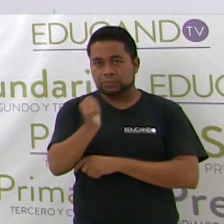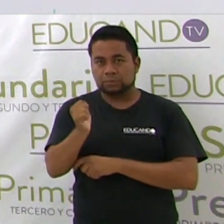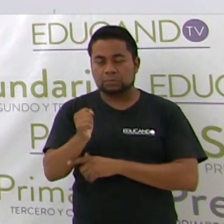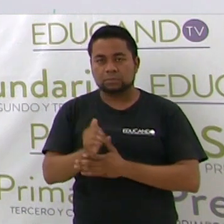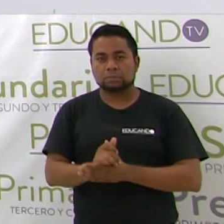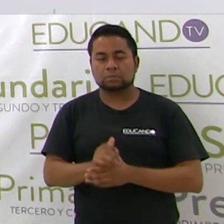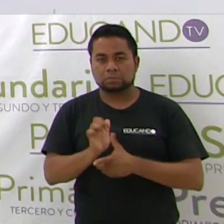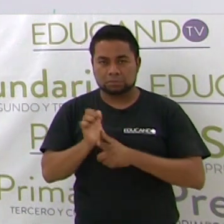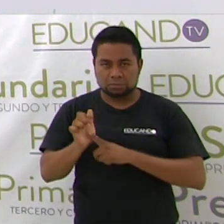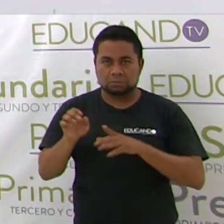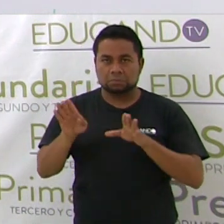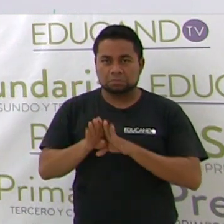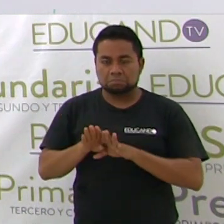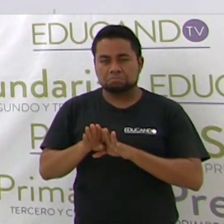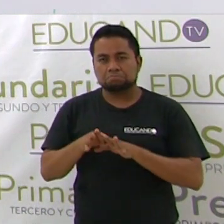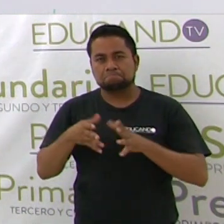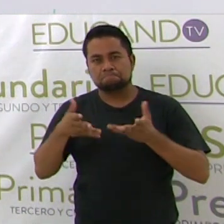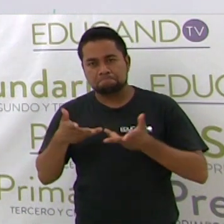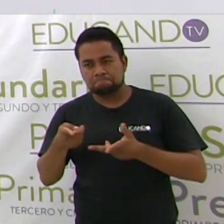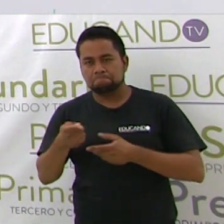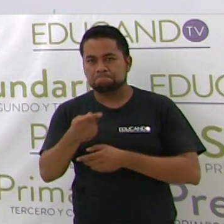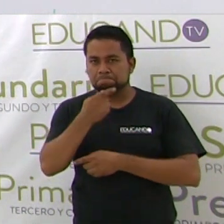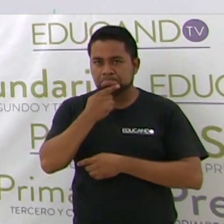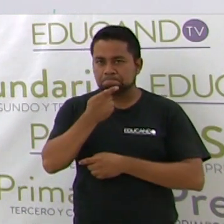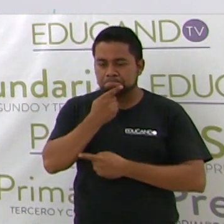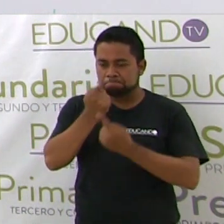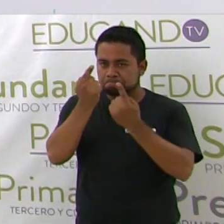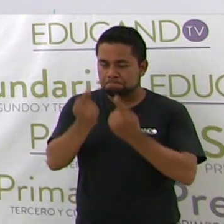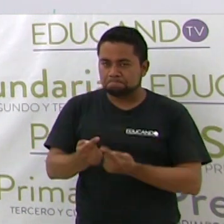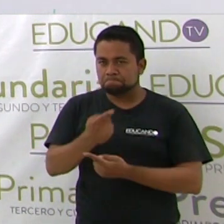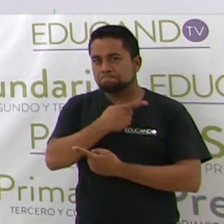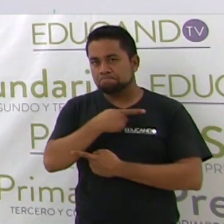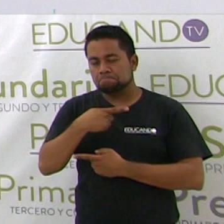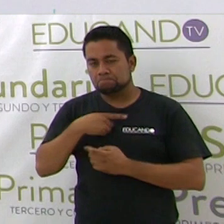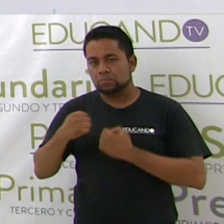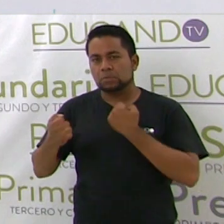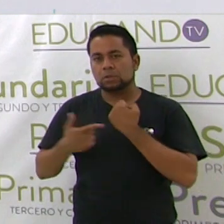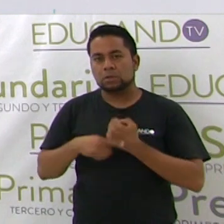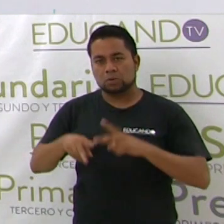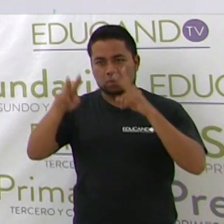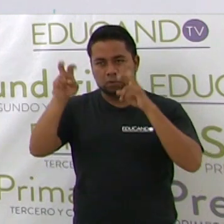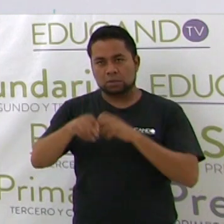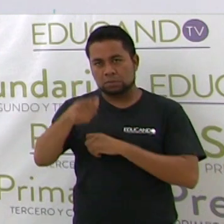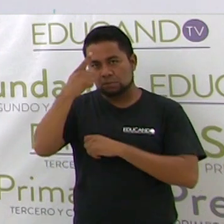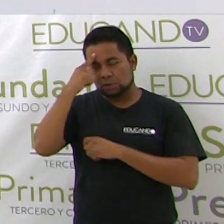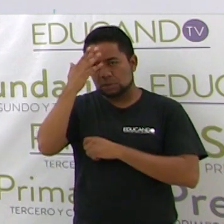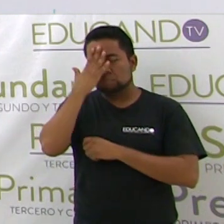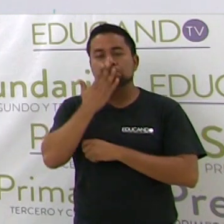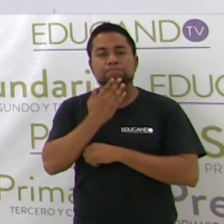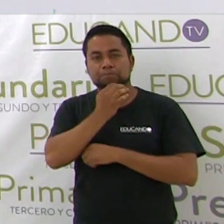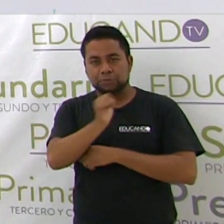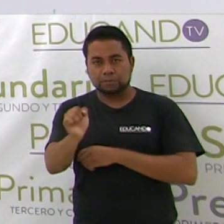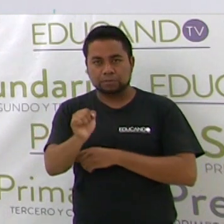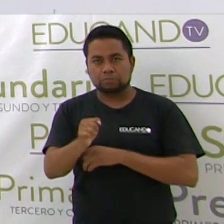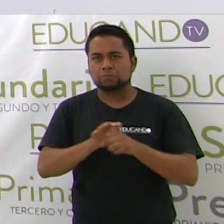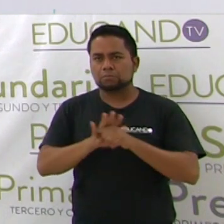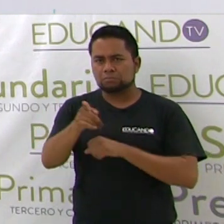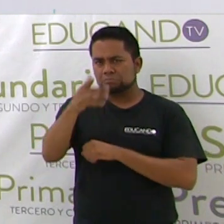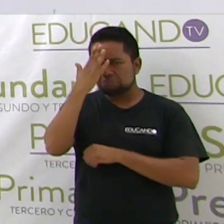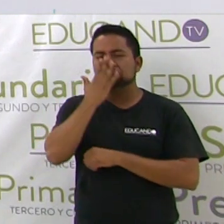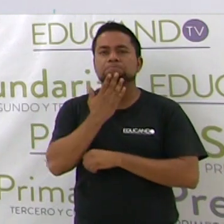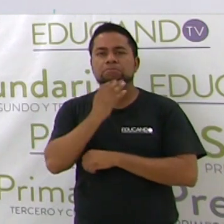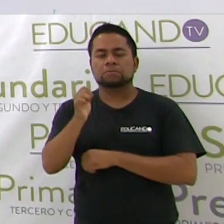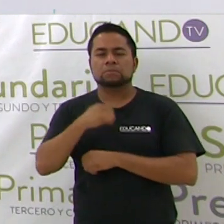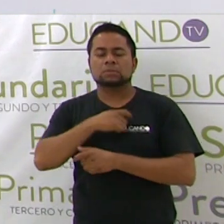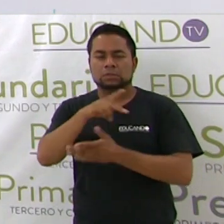con ustedes, como todavía son pequeños, tienen que buscar un tema en el que sean expertos. ¿Y en qué son expertos? Les